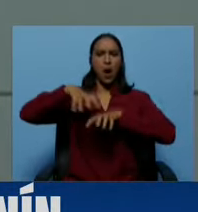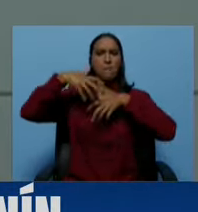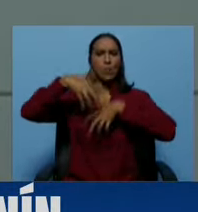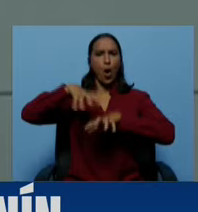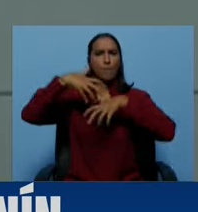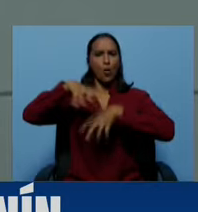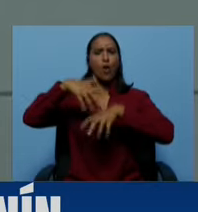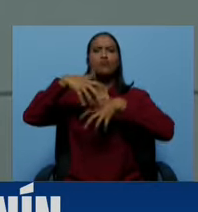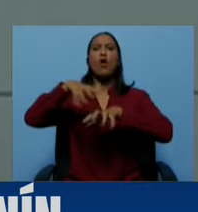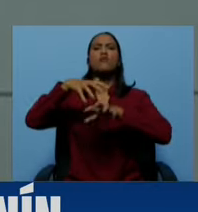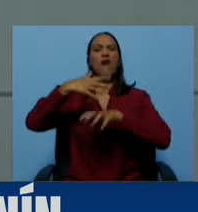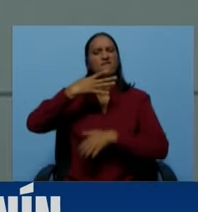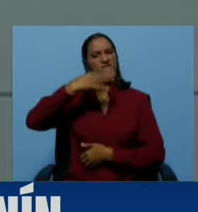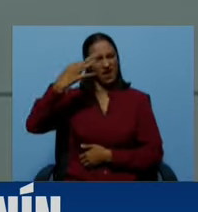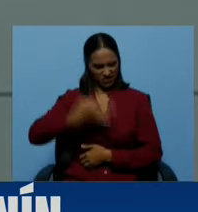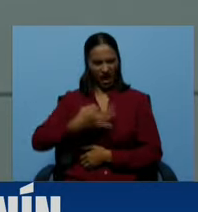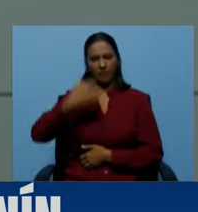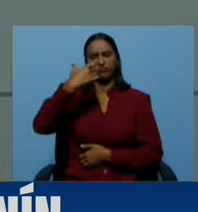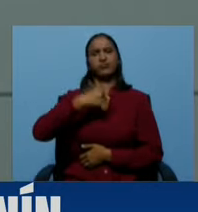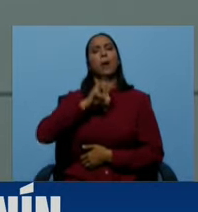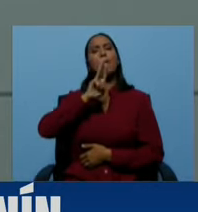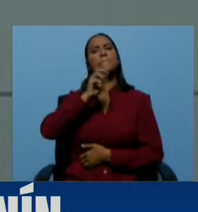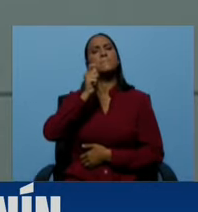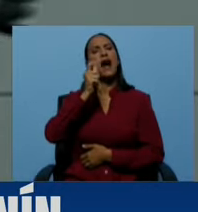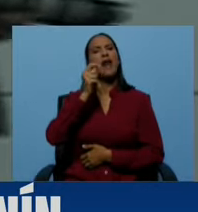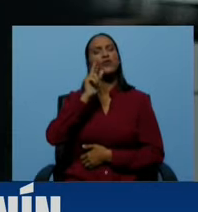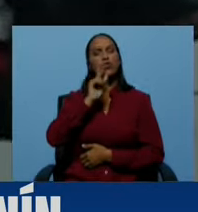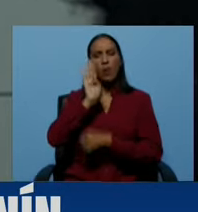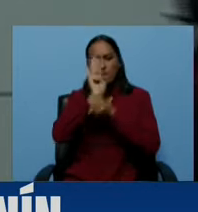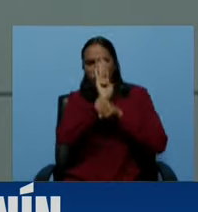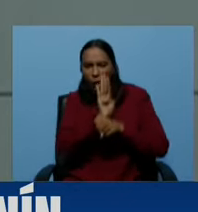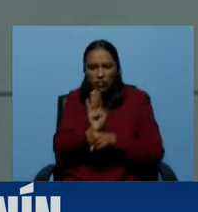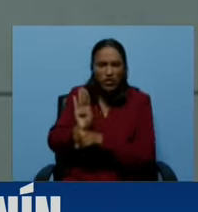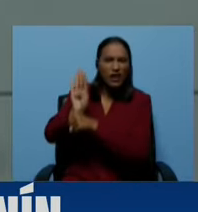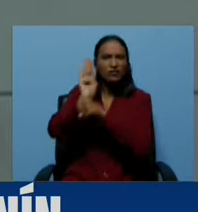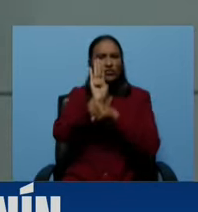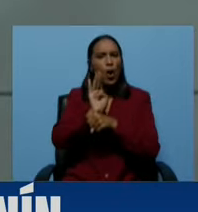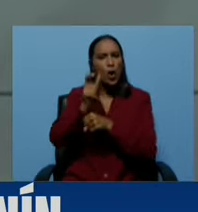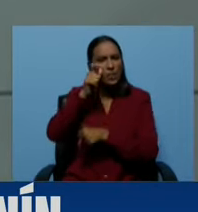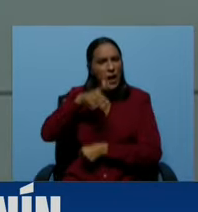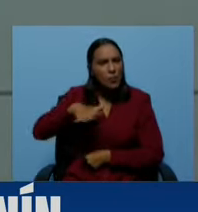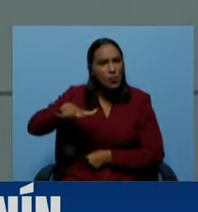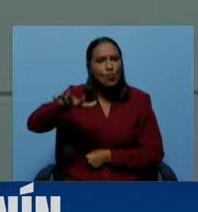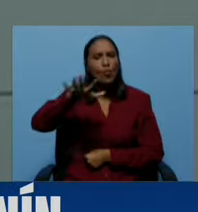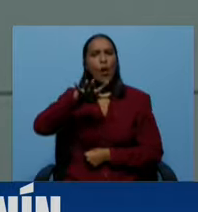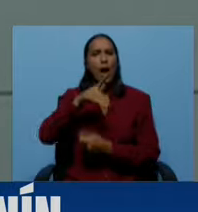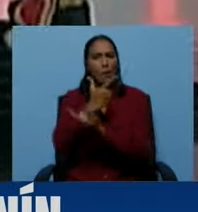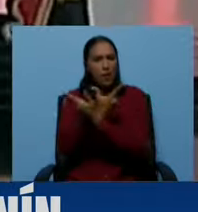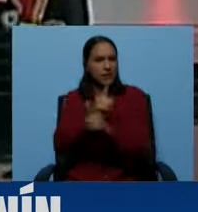patriota y protector de la libertad. Dale más adelante.